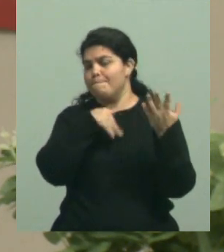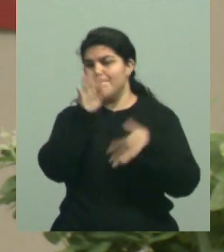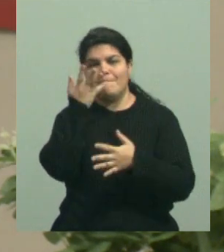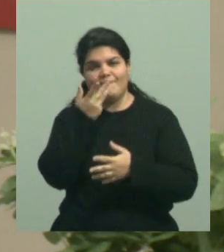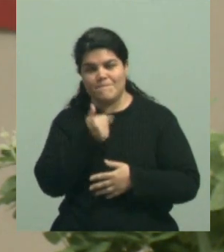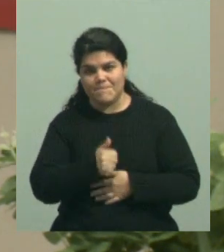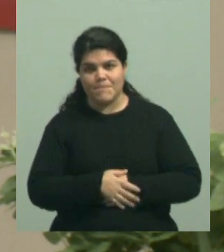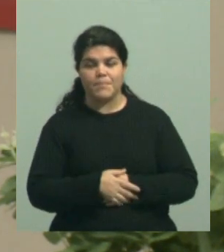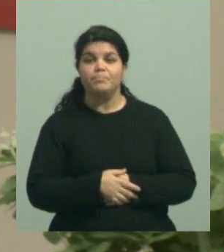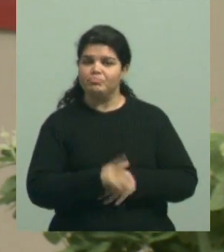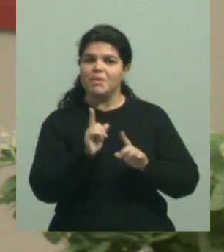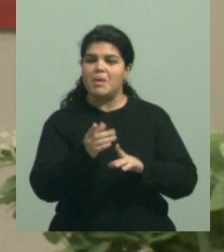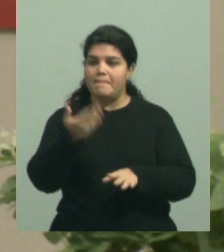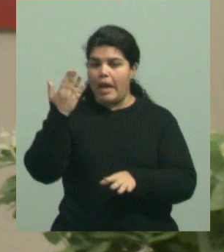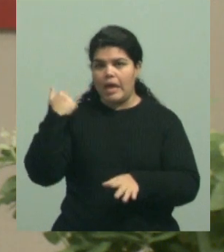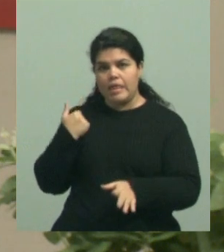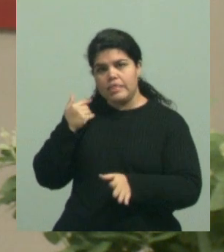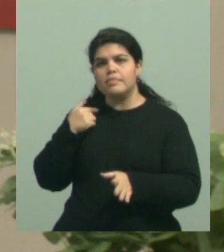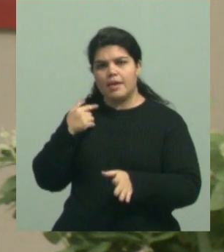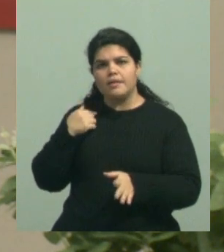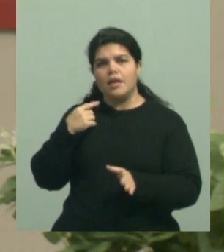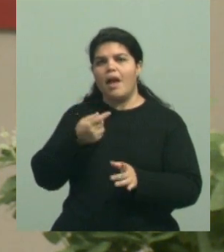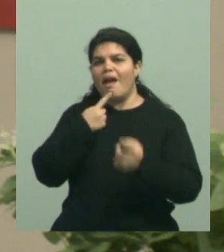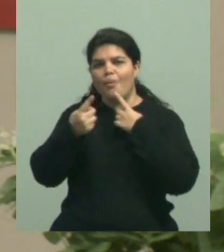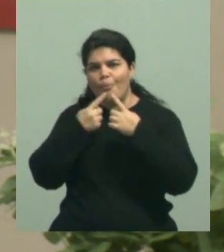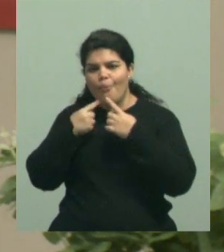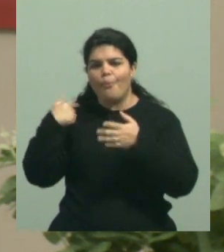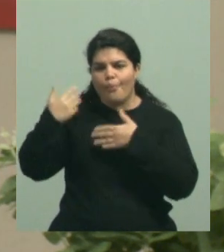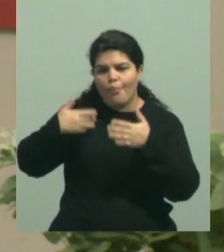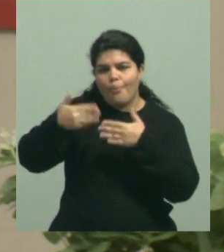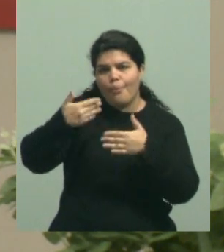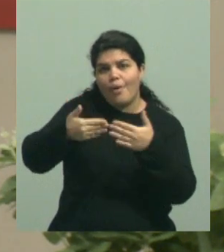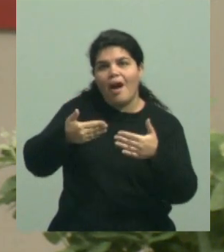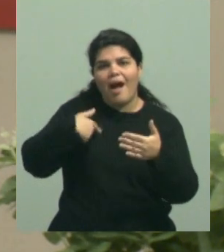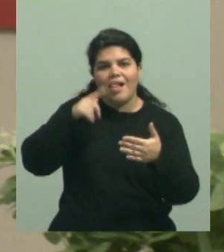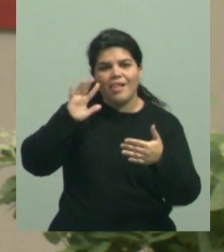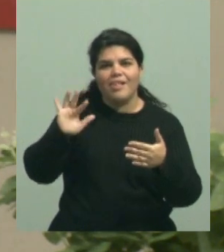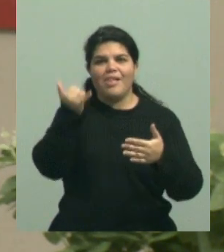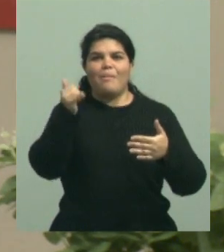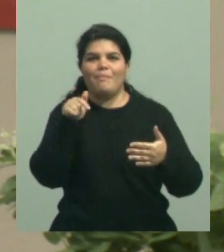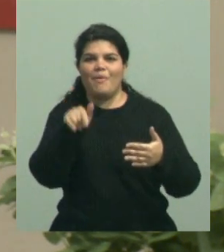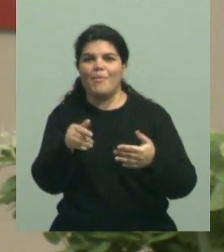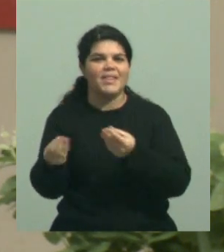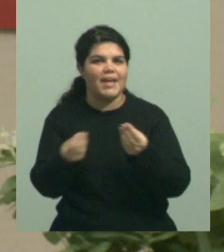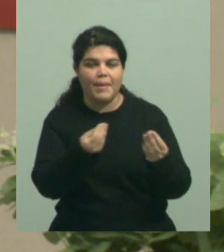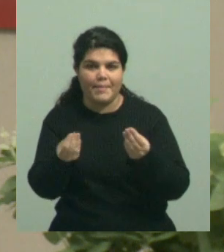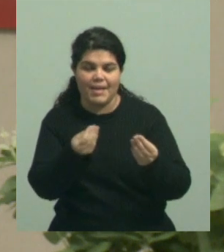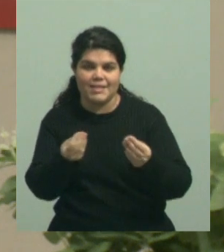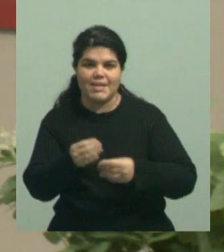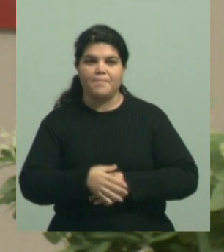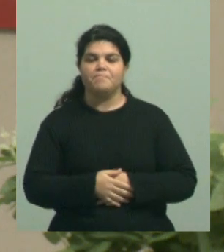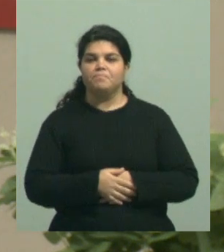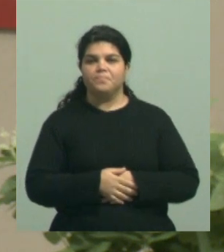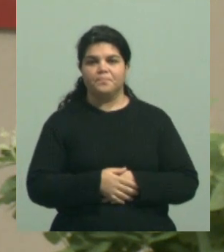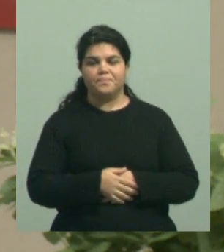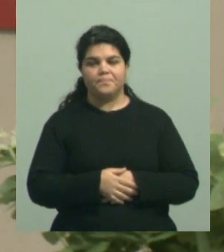venido anticipando, lo que se ha dado en esta recta final ha sido por ahí un ajuste del pico que se